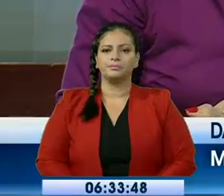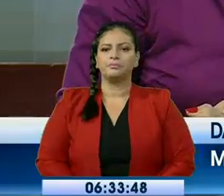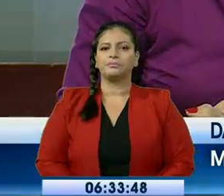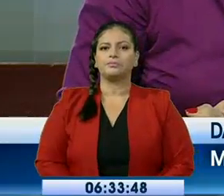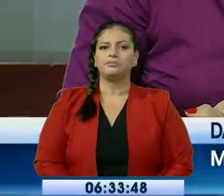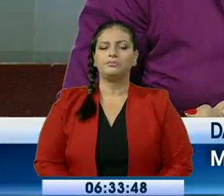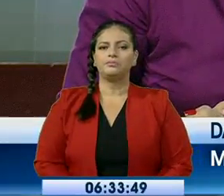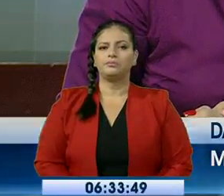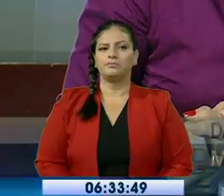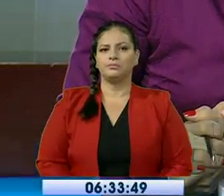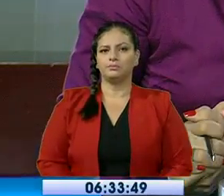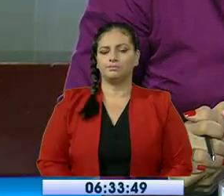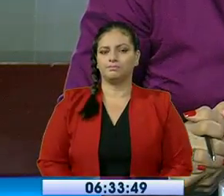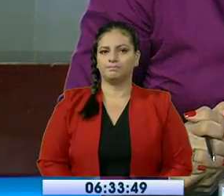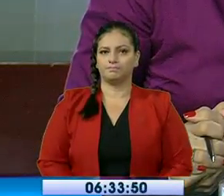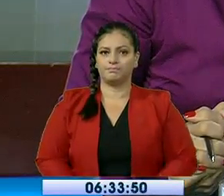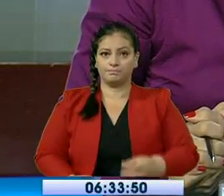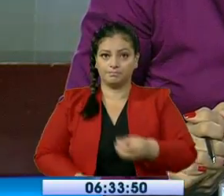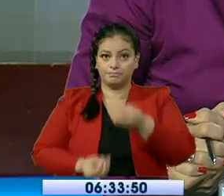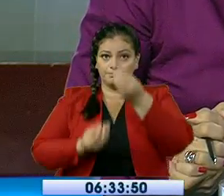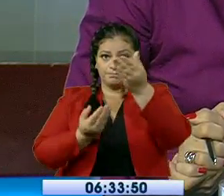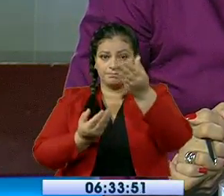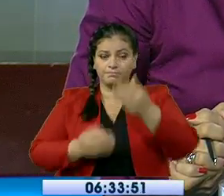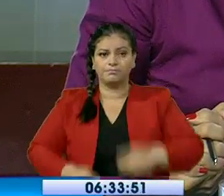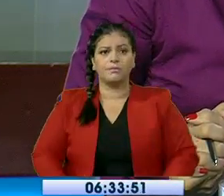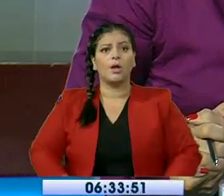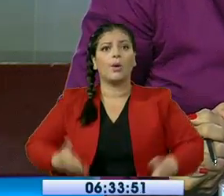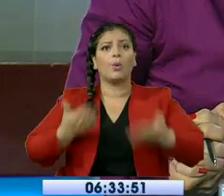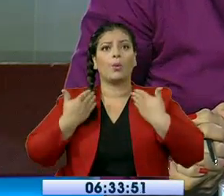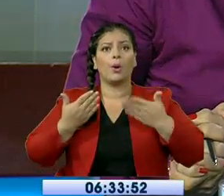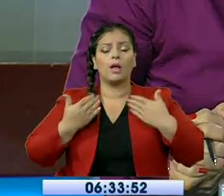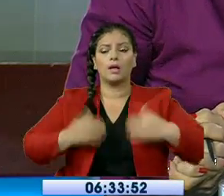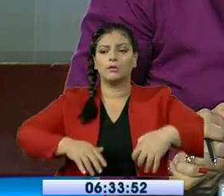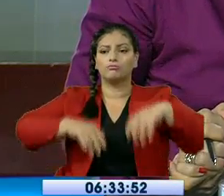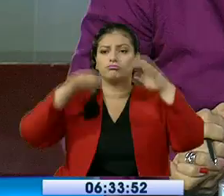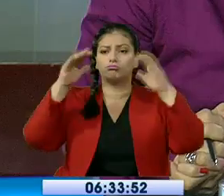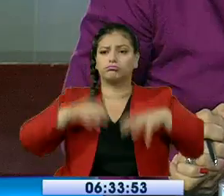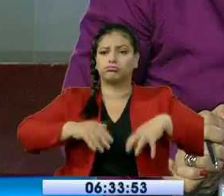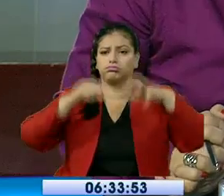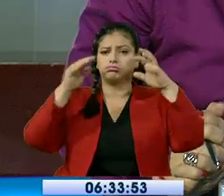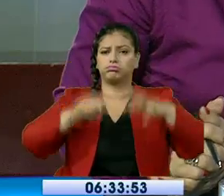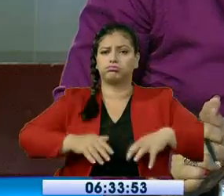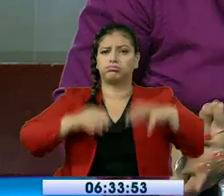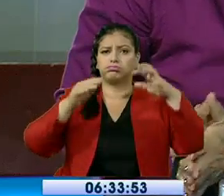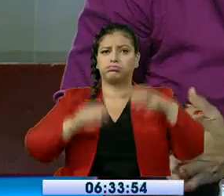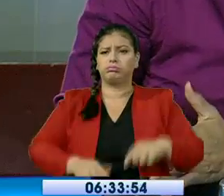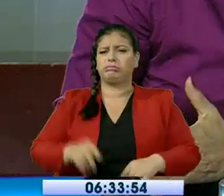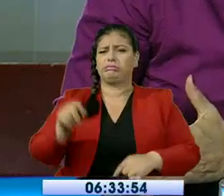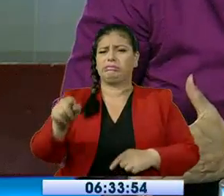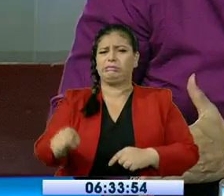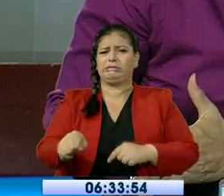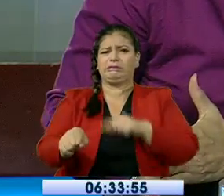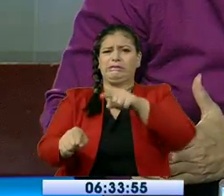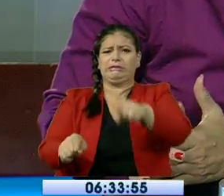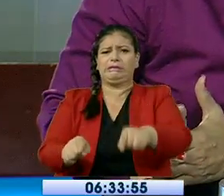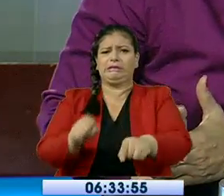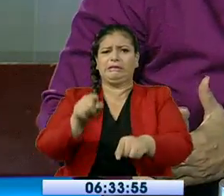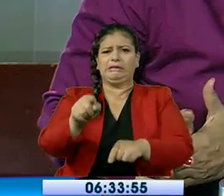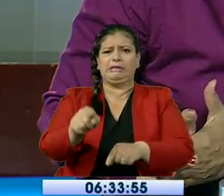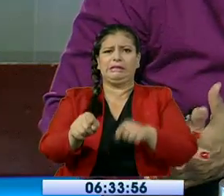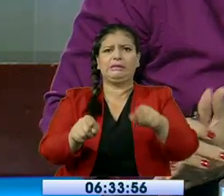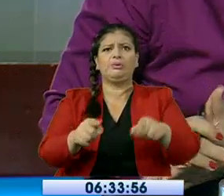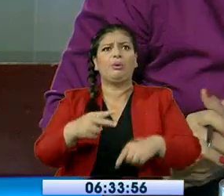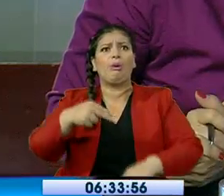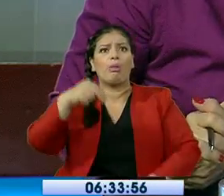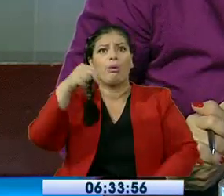quiero contarles que las recientes lluvias están provocando inundaciones en la ciudad. Sectores ubicados al noroeste de